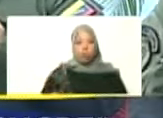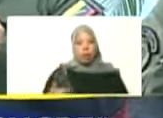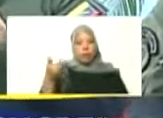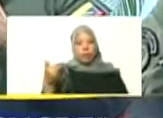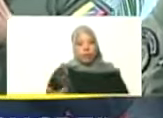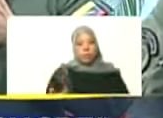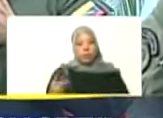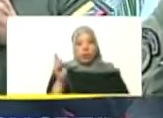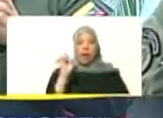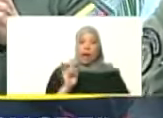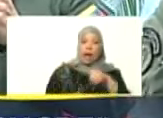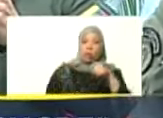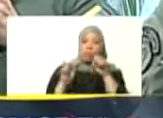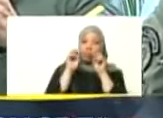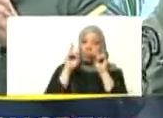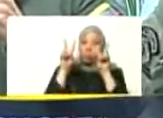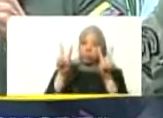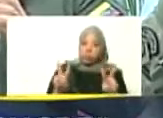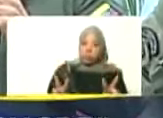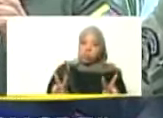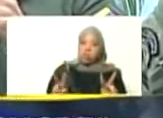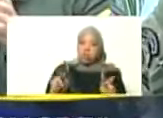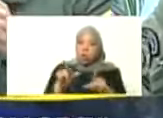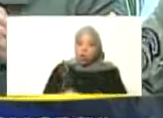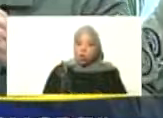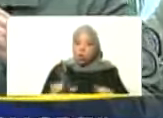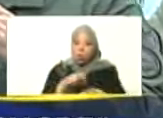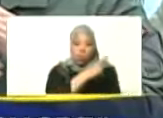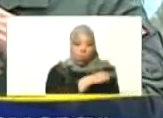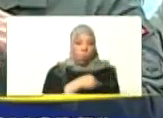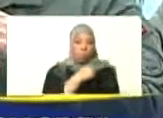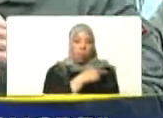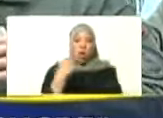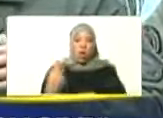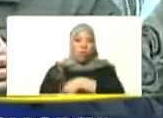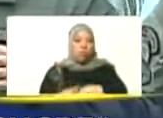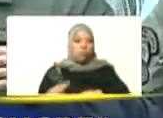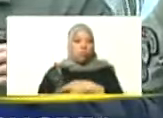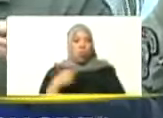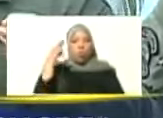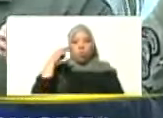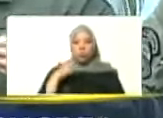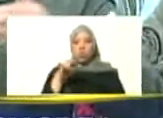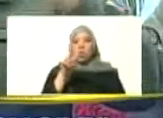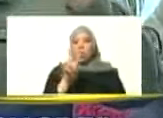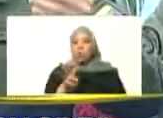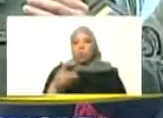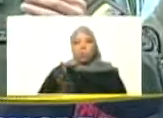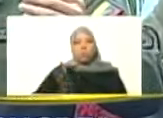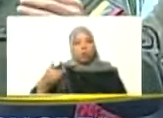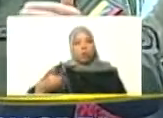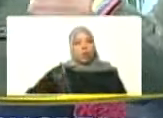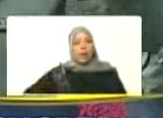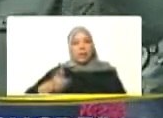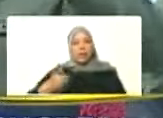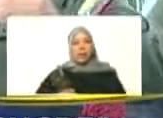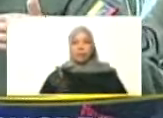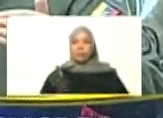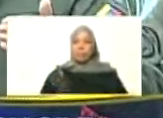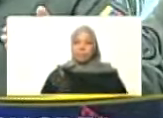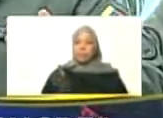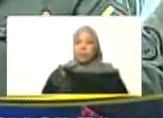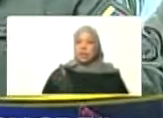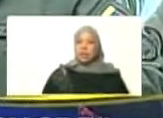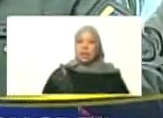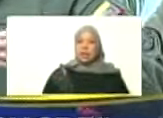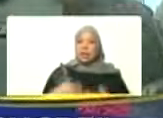los ambulatorios, la cantidad de ambulatorios, lo que avanzó la revolución bolivariana en estos dos portaestandartes y cómo la